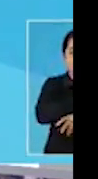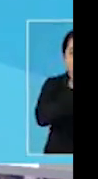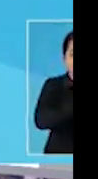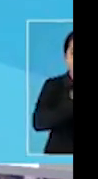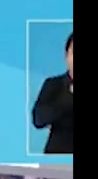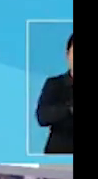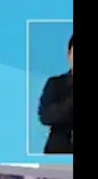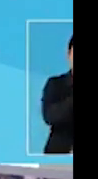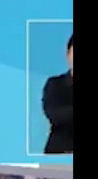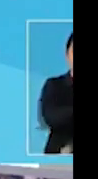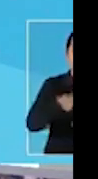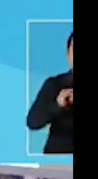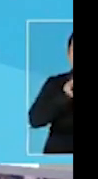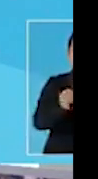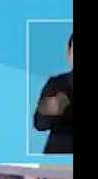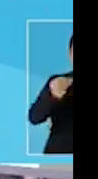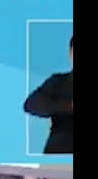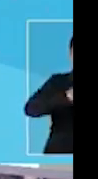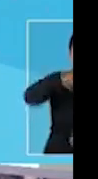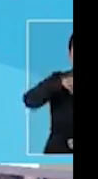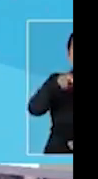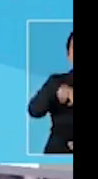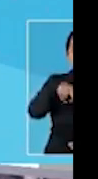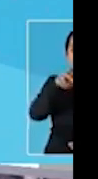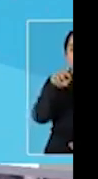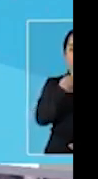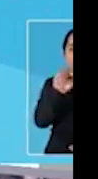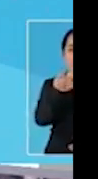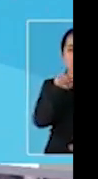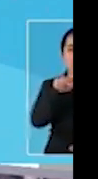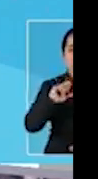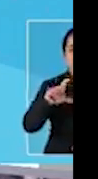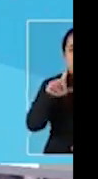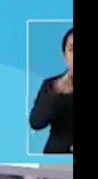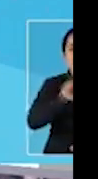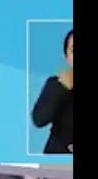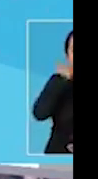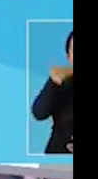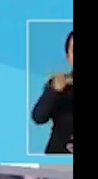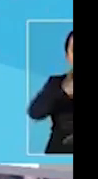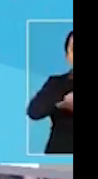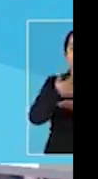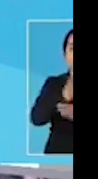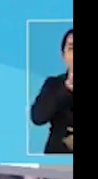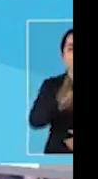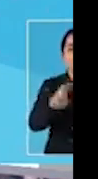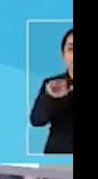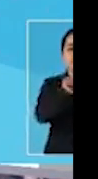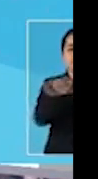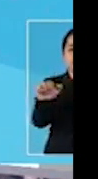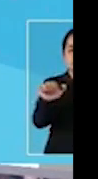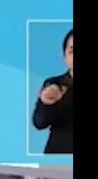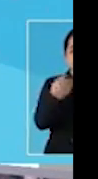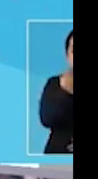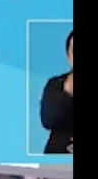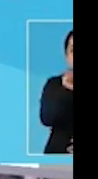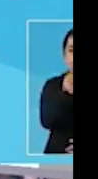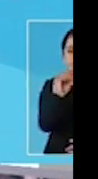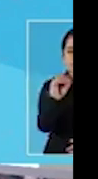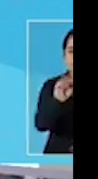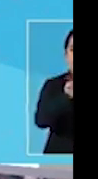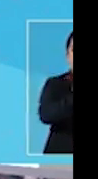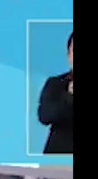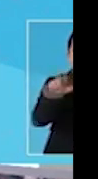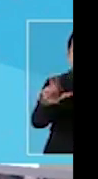¿verdad? Digamos, nos molestamos, nos aturdimos por un aumento, pero sí tenemos para comprar una caja